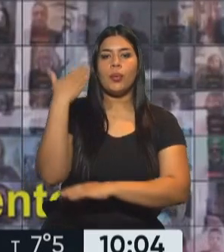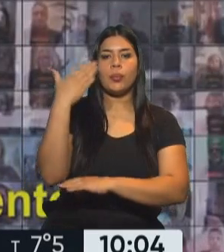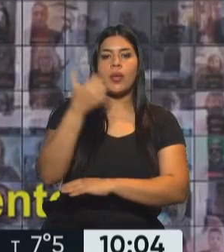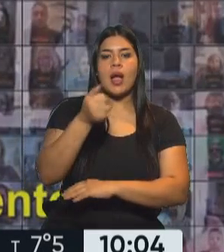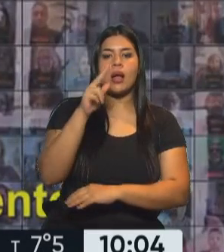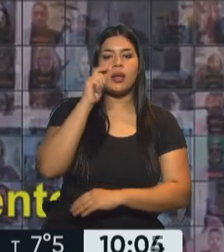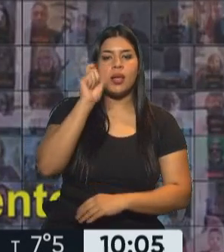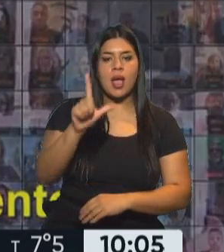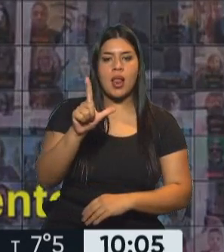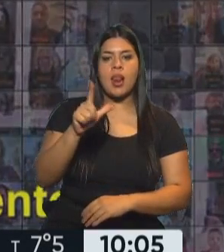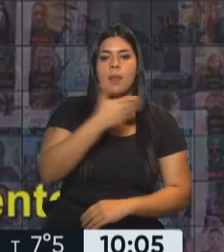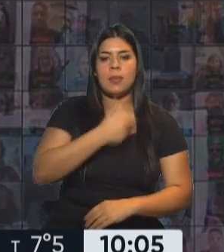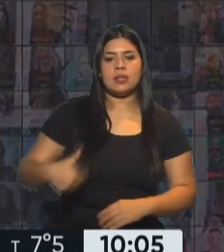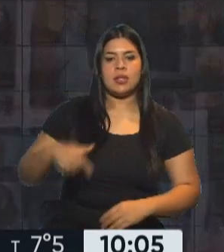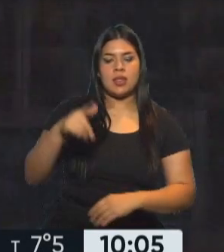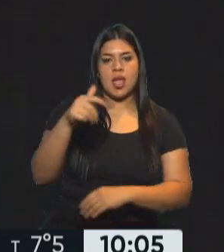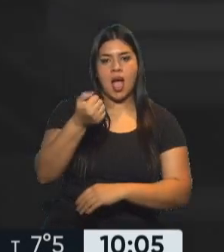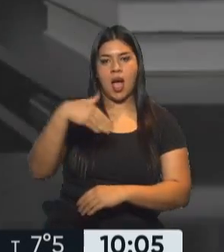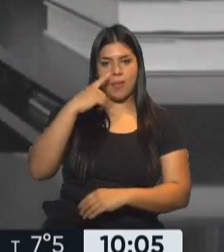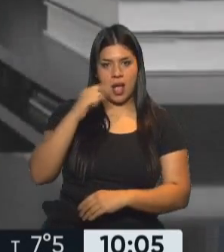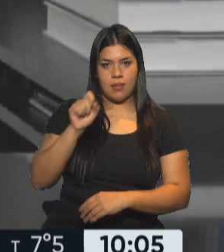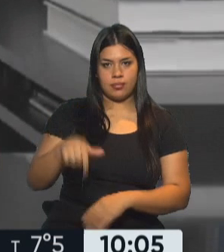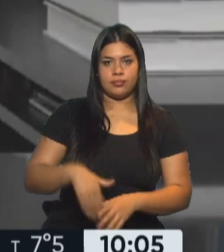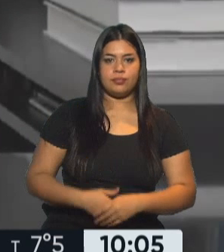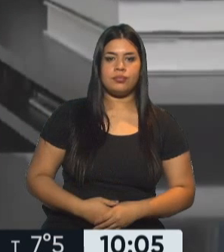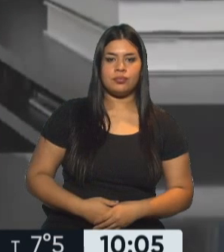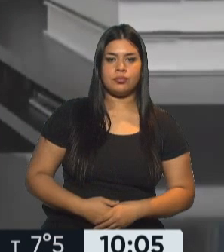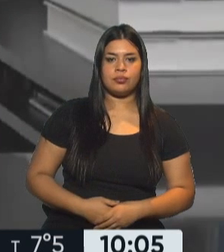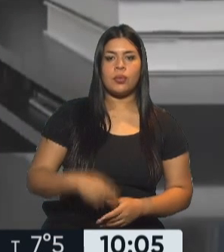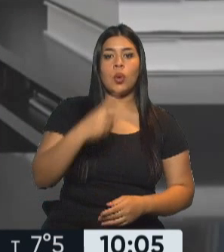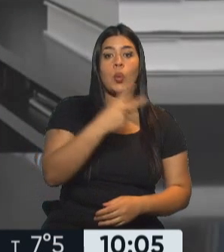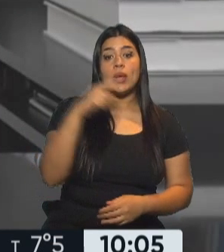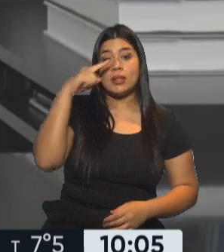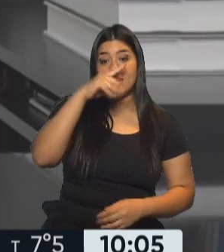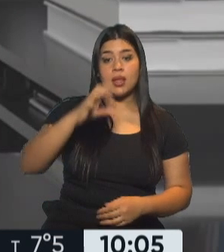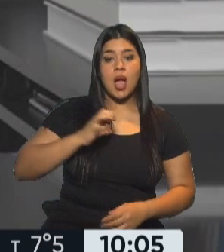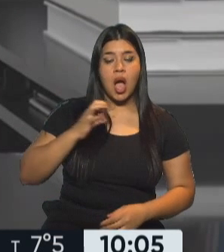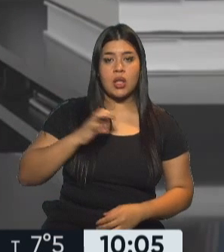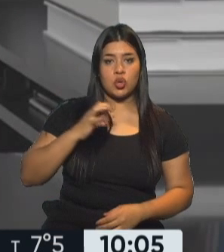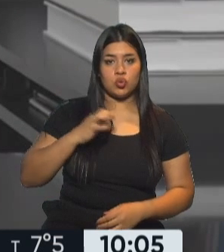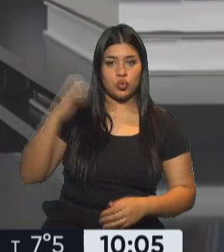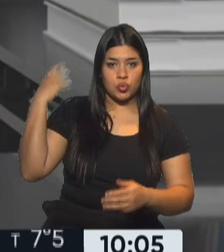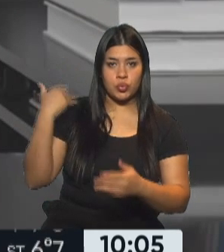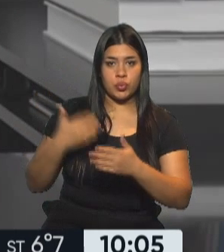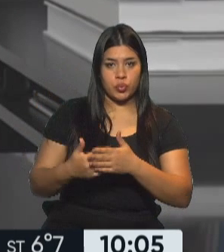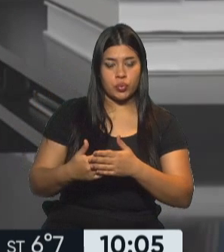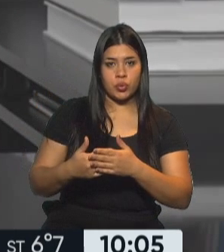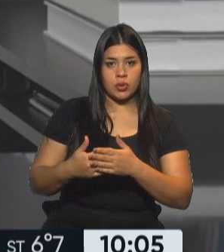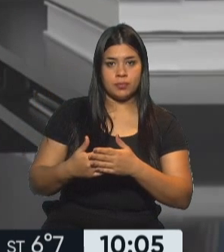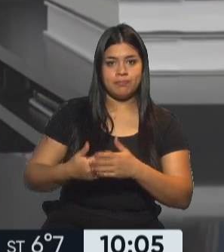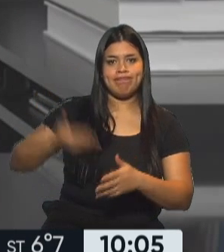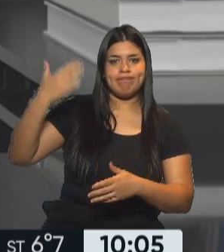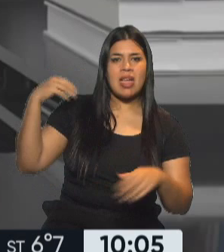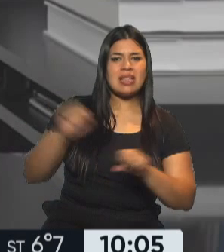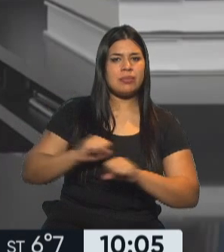Eichbaum, presidente de AMIA. Se cumplen 27 años de una explosión que todavía nos